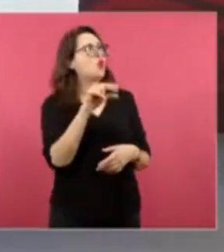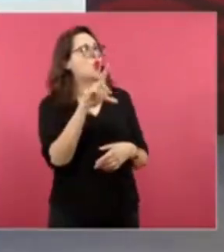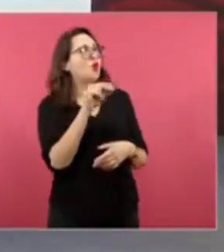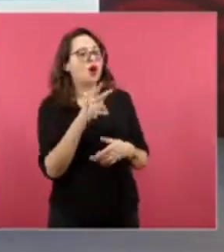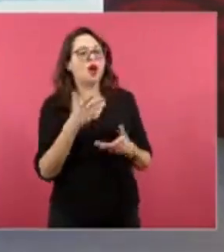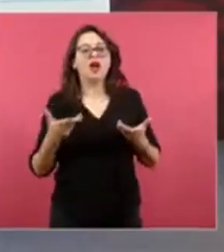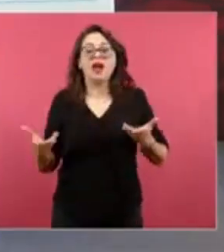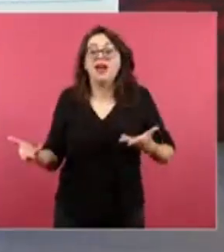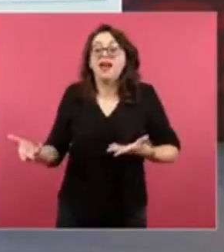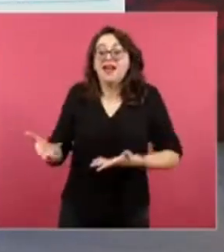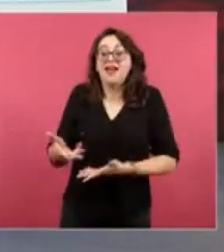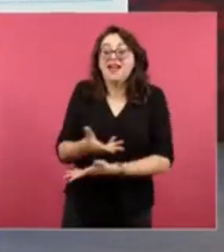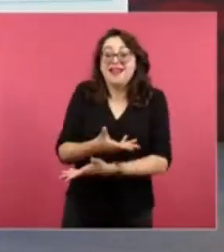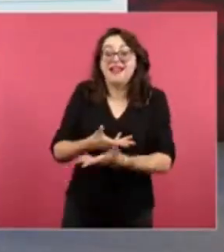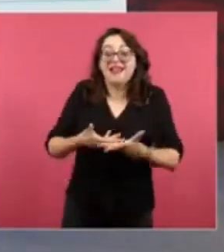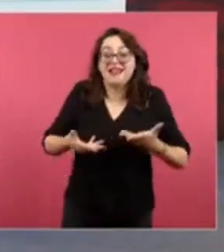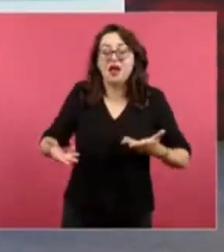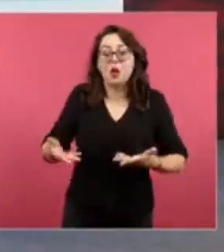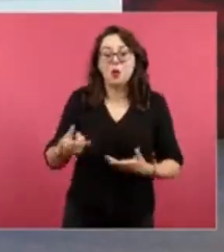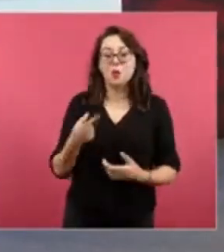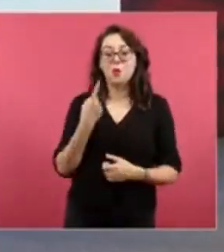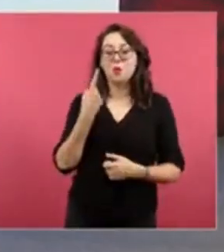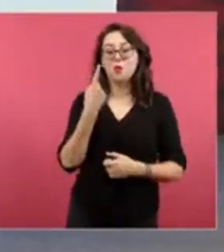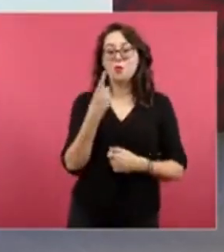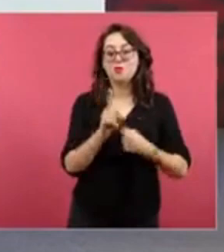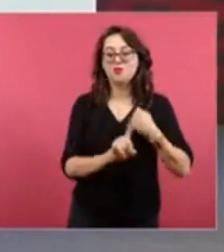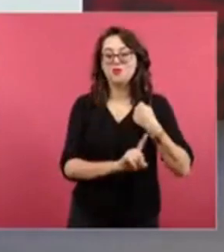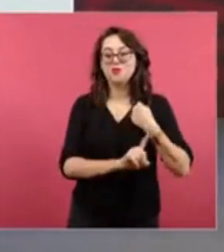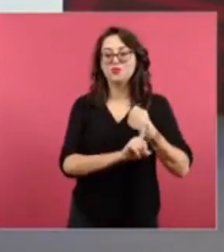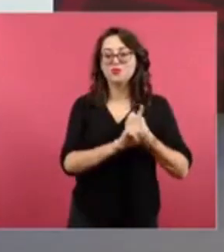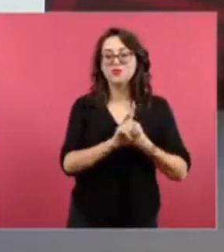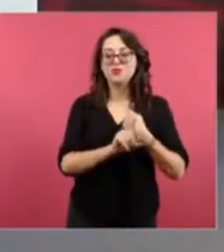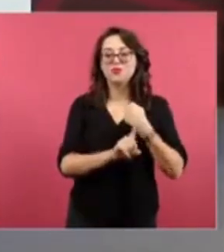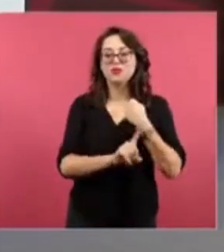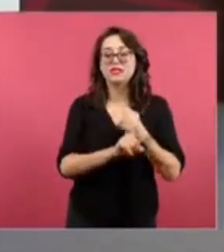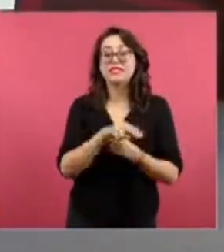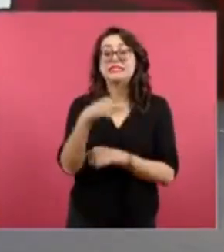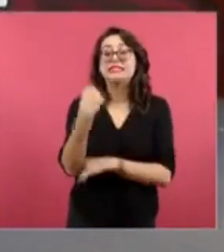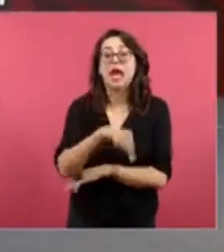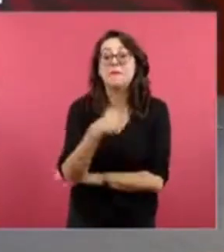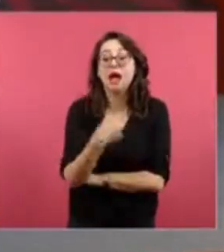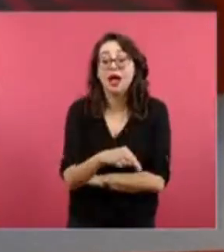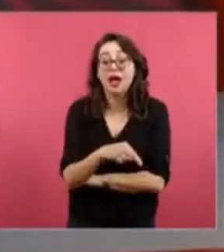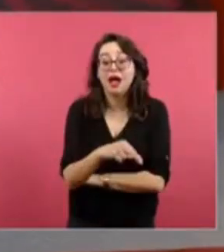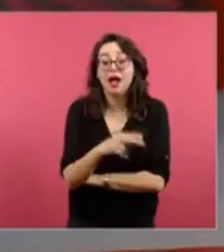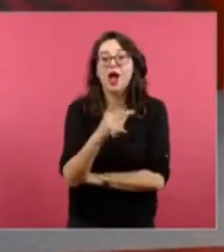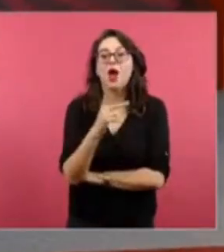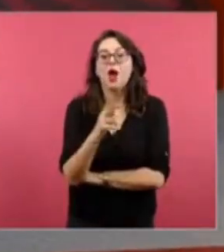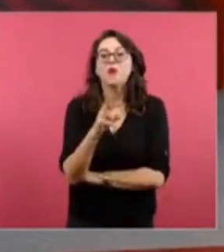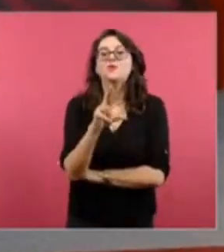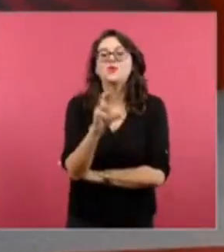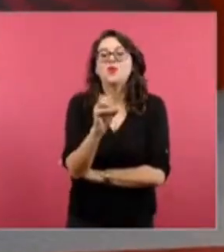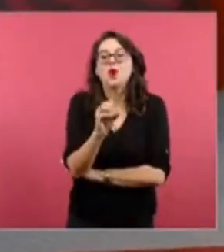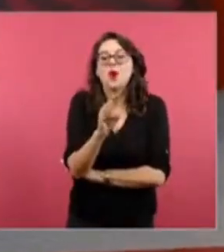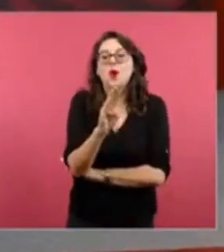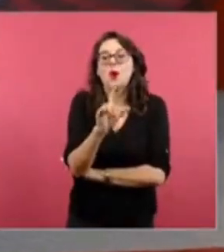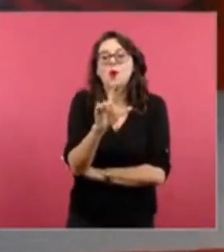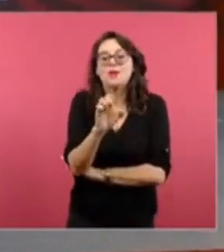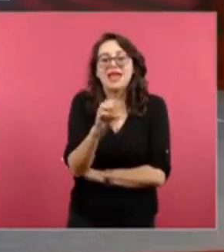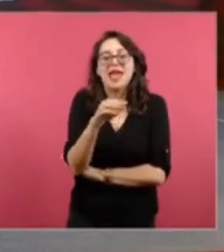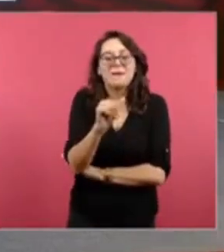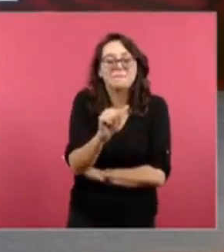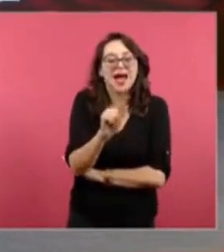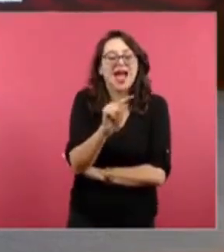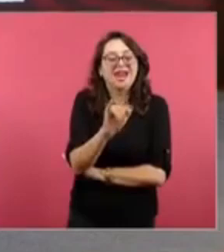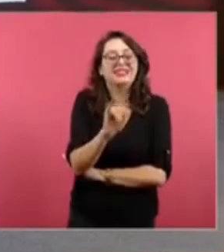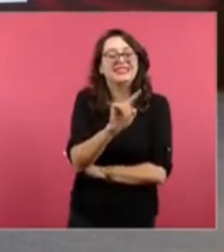la problematización del contexto, de las preguntas, ¿por qué? ¿Para qué? ¿De qué? ¿Qué pasa? ¿Qué me